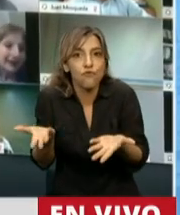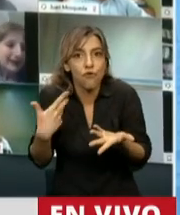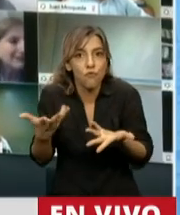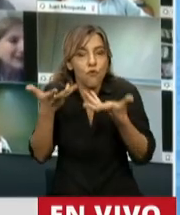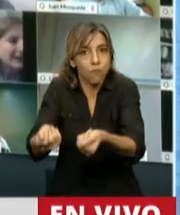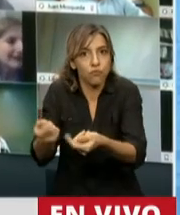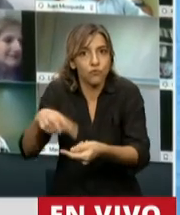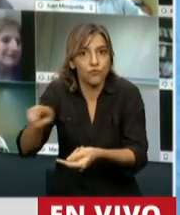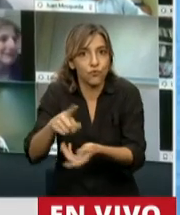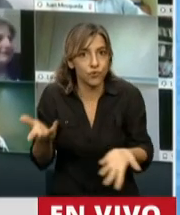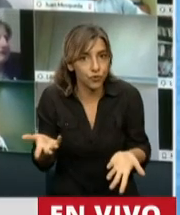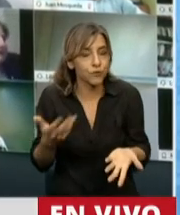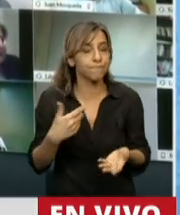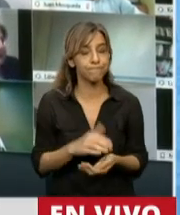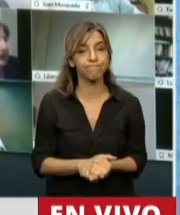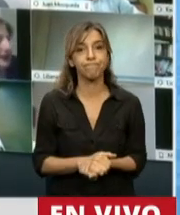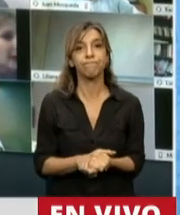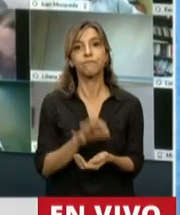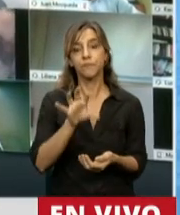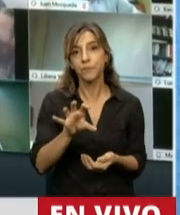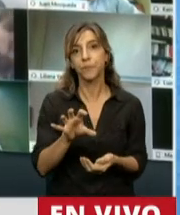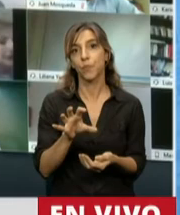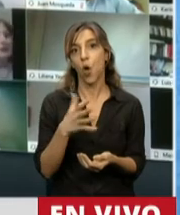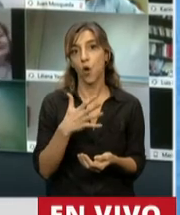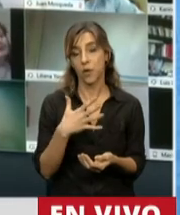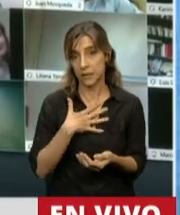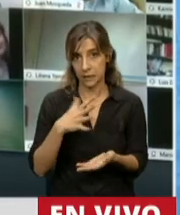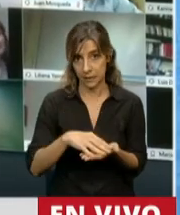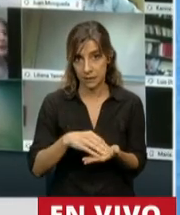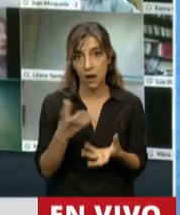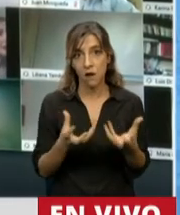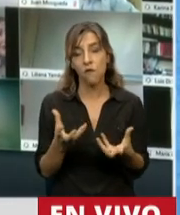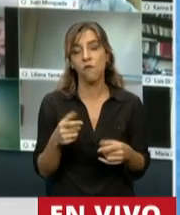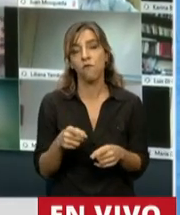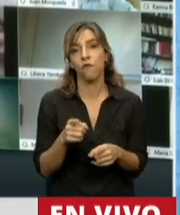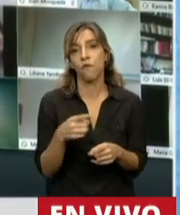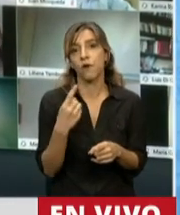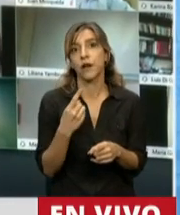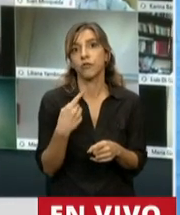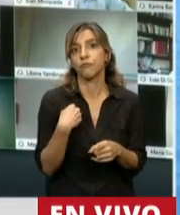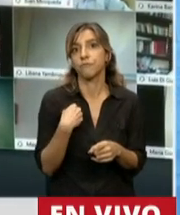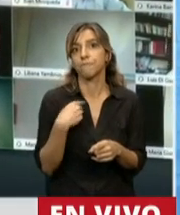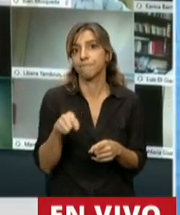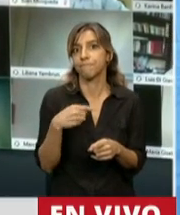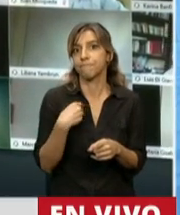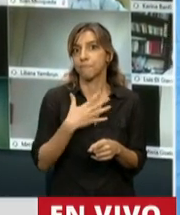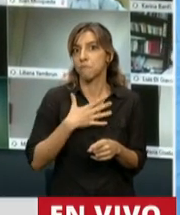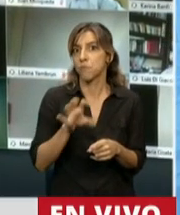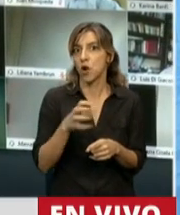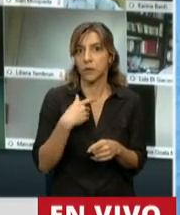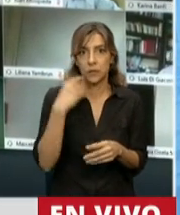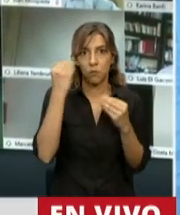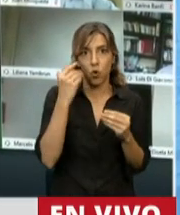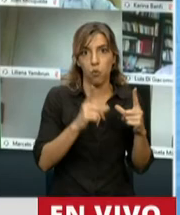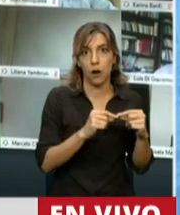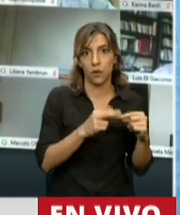trabajo. Como Tierra del Fuego es aerodependiente, también me preocupaba el artículo 17, me parece que la aclaración está